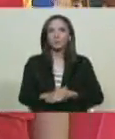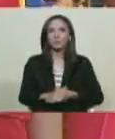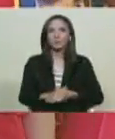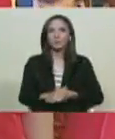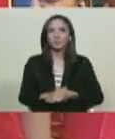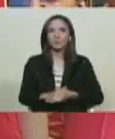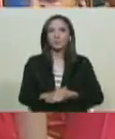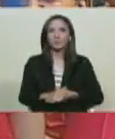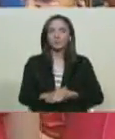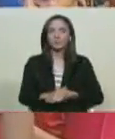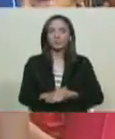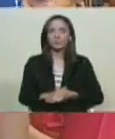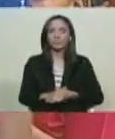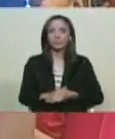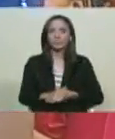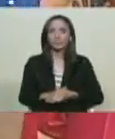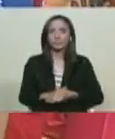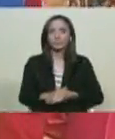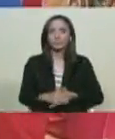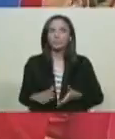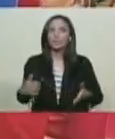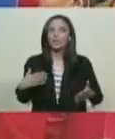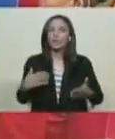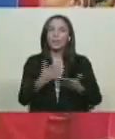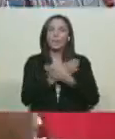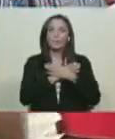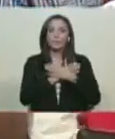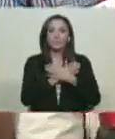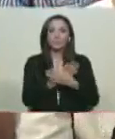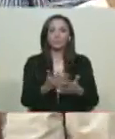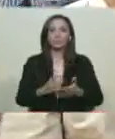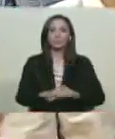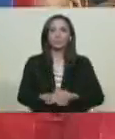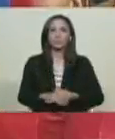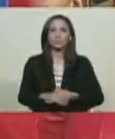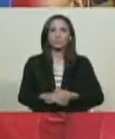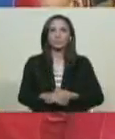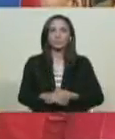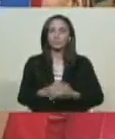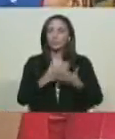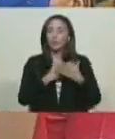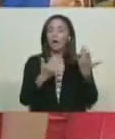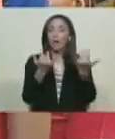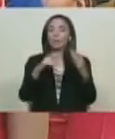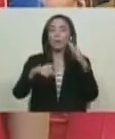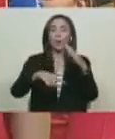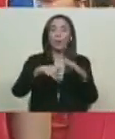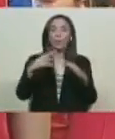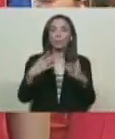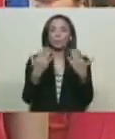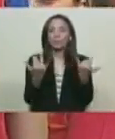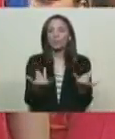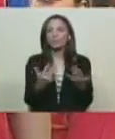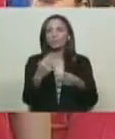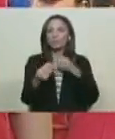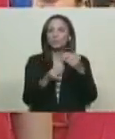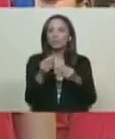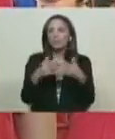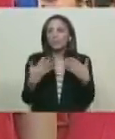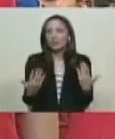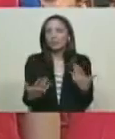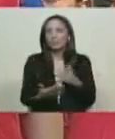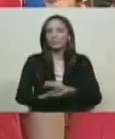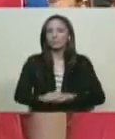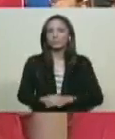es Chiquitín. Y nosotros le pedimos de corazón, presidente, que nos dé la oportunidad de que tengamos